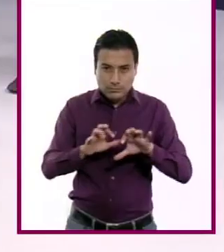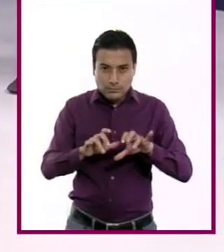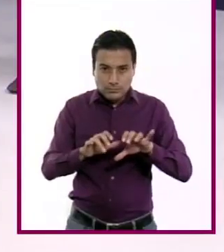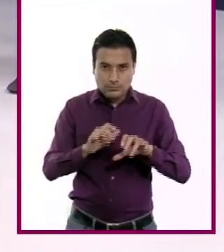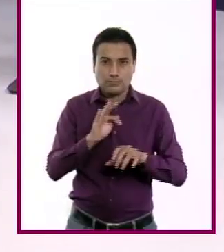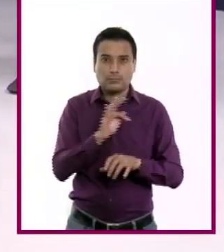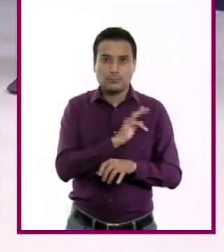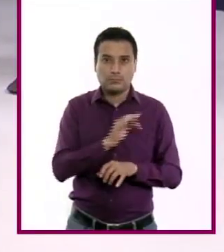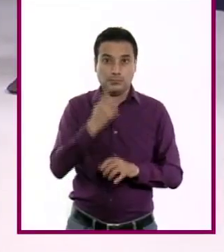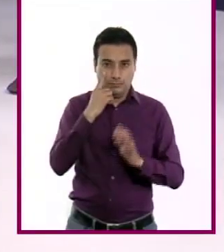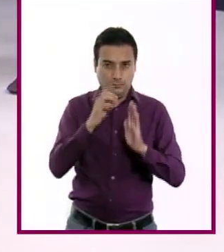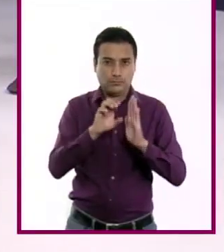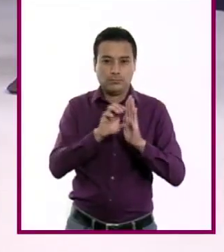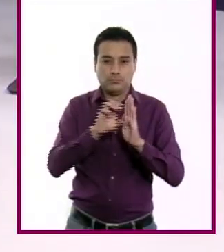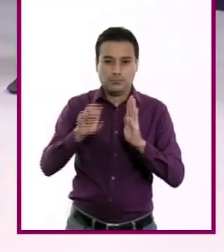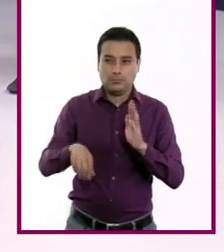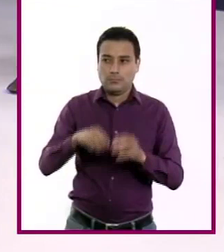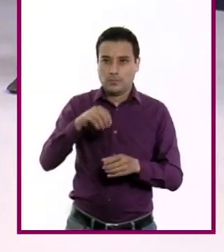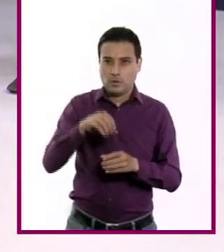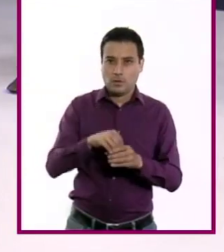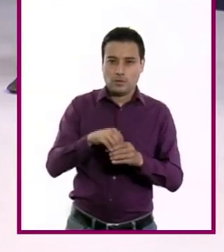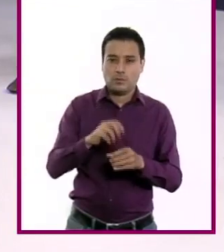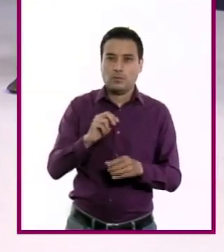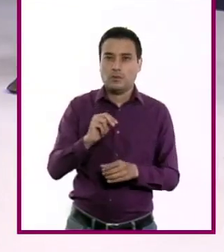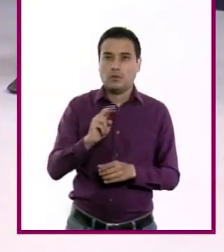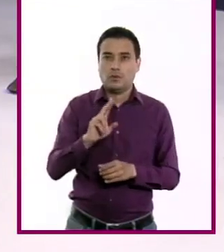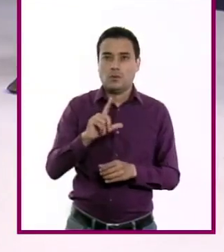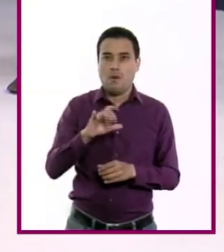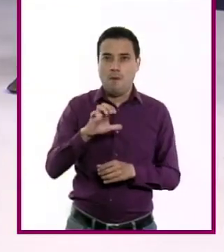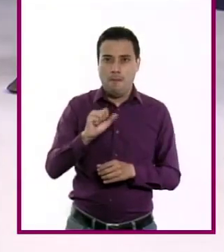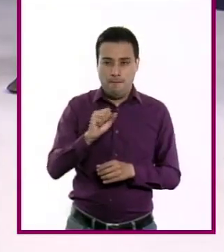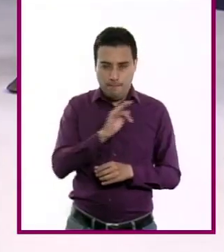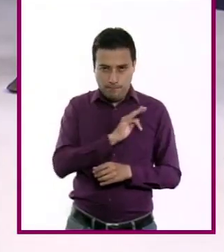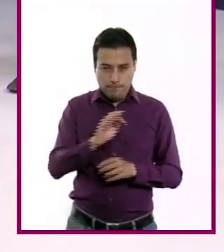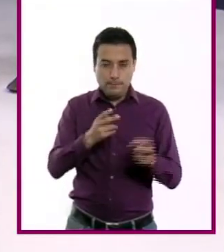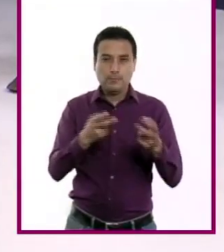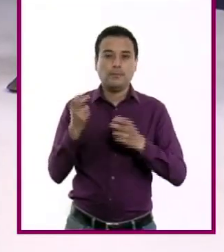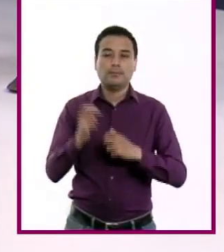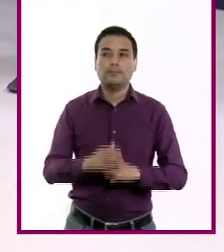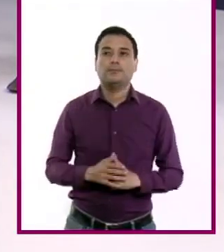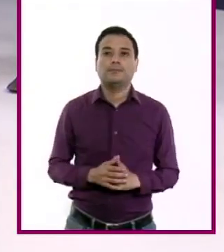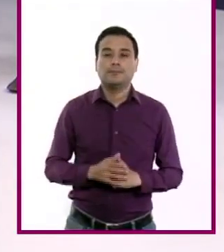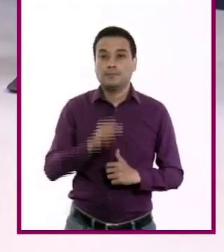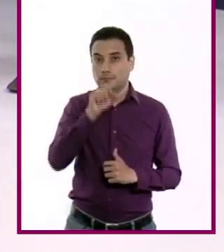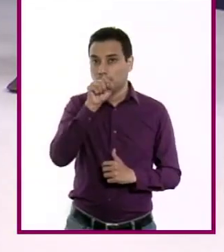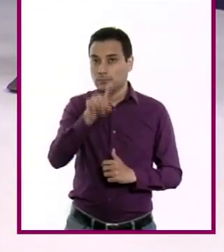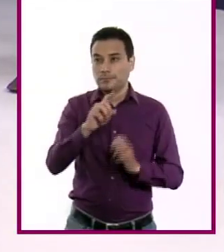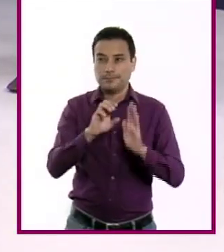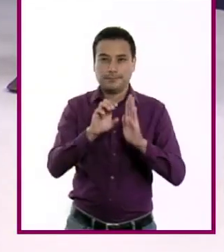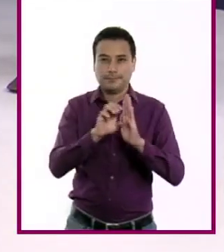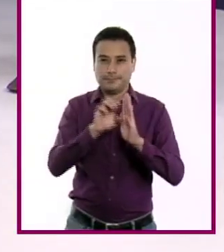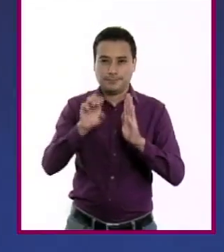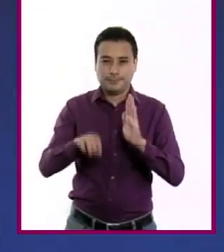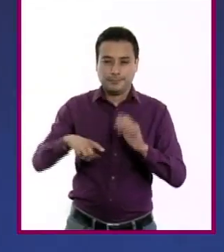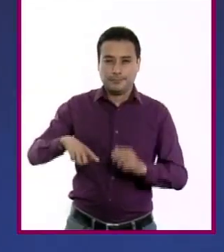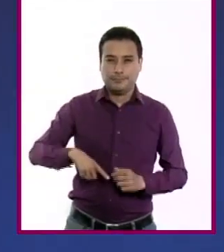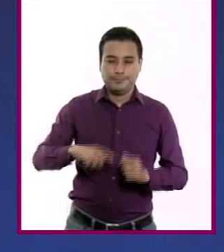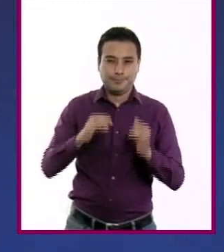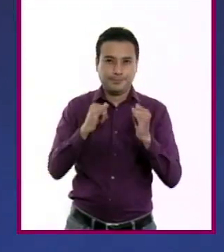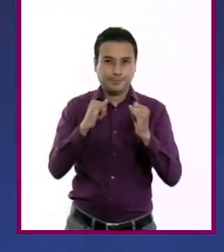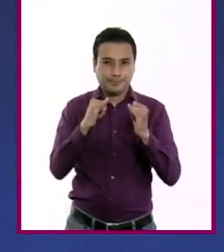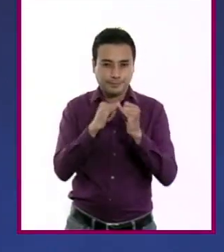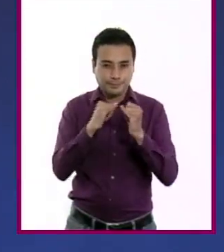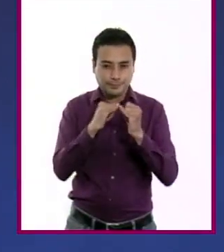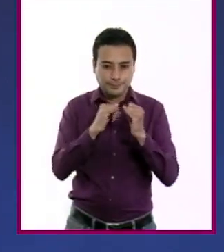códigos nucleares. ¿Sí podría suceder? Sí, perfectamente, sí. O sea, incluso hasta en instituciones, o sea, en gobiernos, uh-huh.